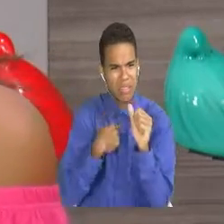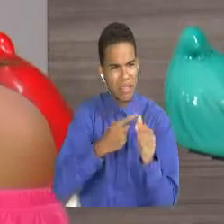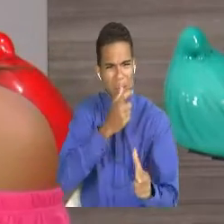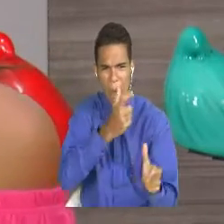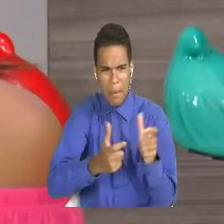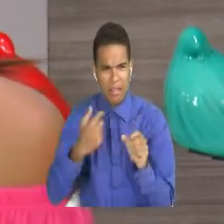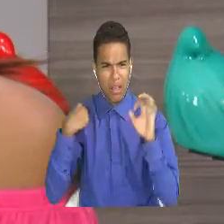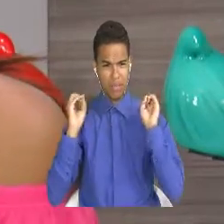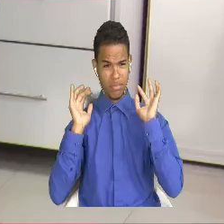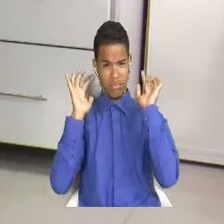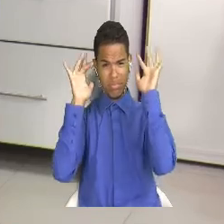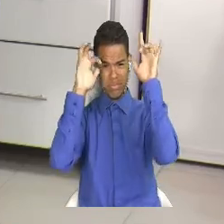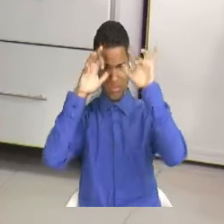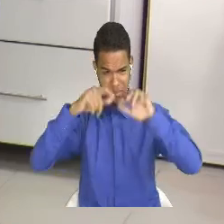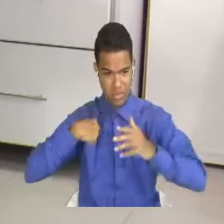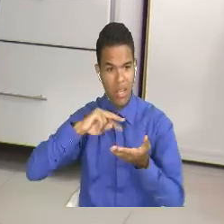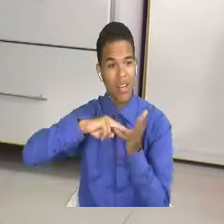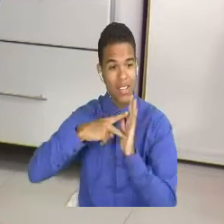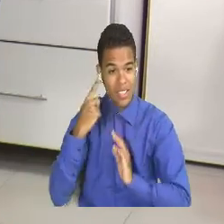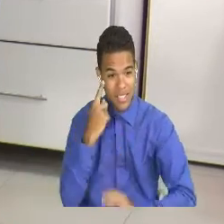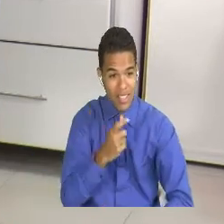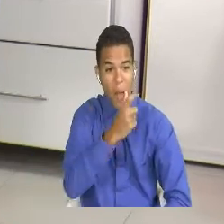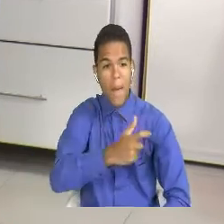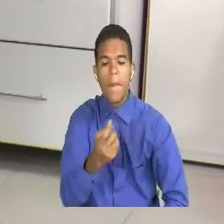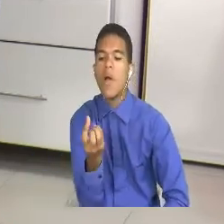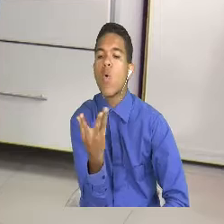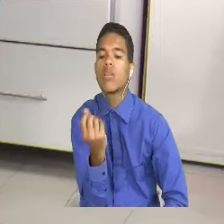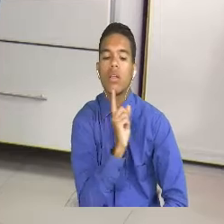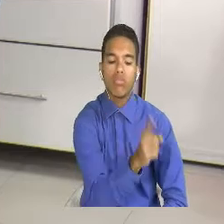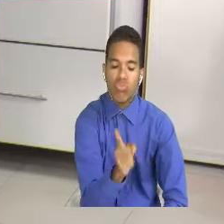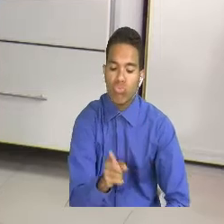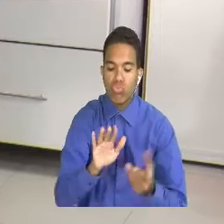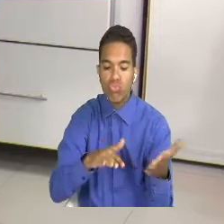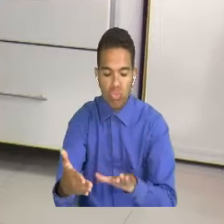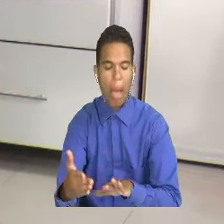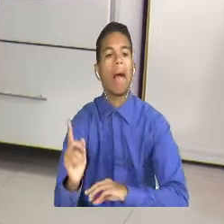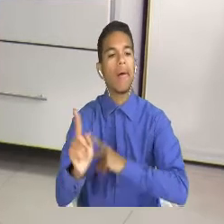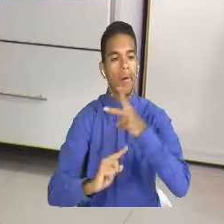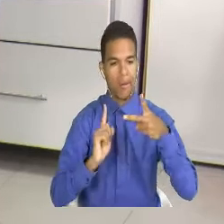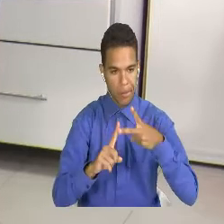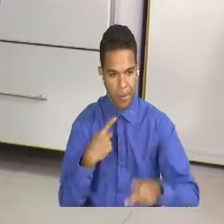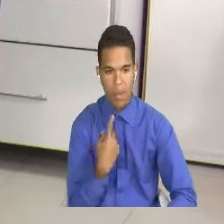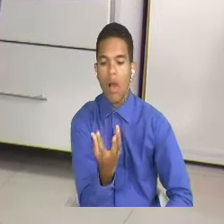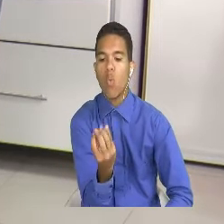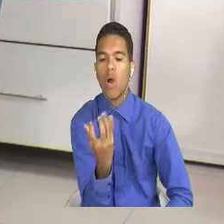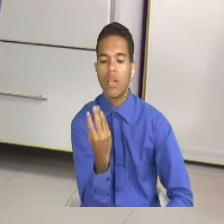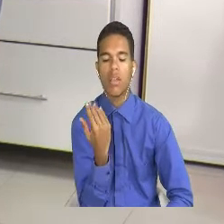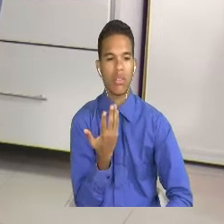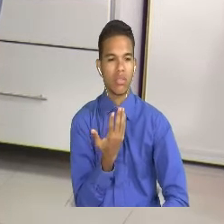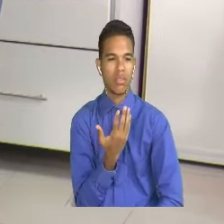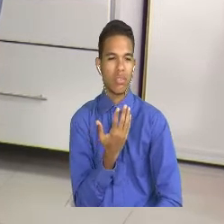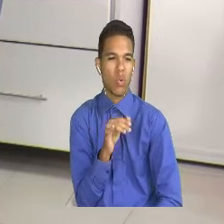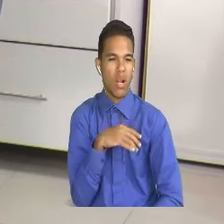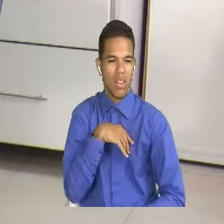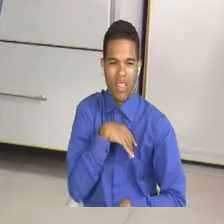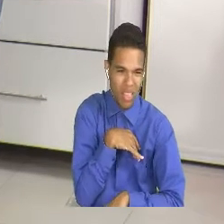como hay un número de fallecidos, también hay un número de personas heridas que en estos momentos lastimosamente pues tienen heridas leves, pero necesitan de sus